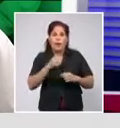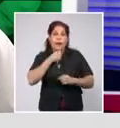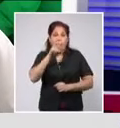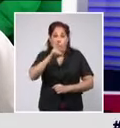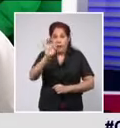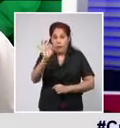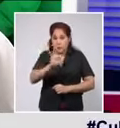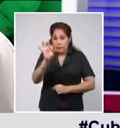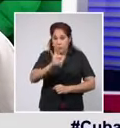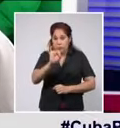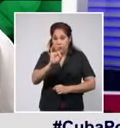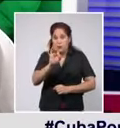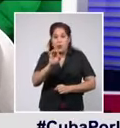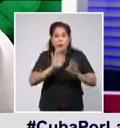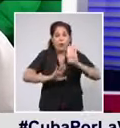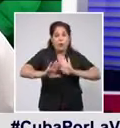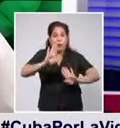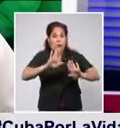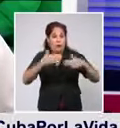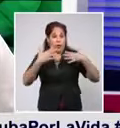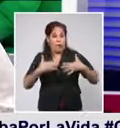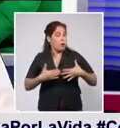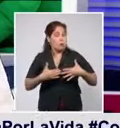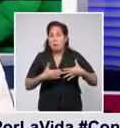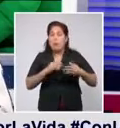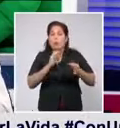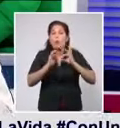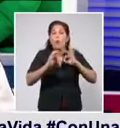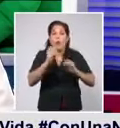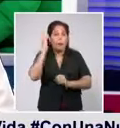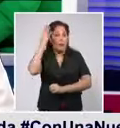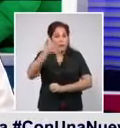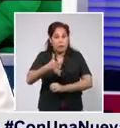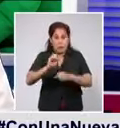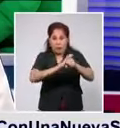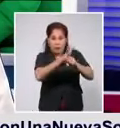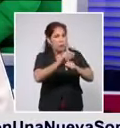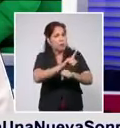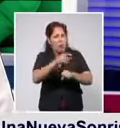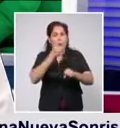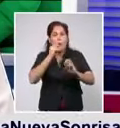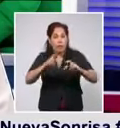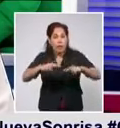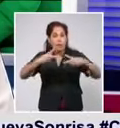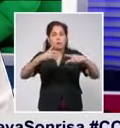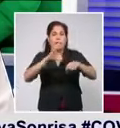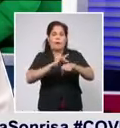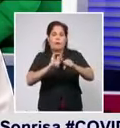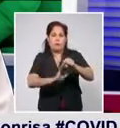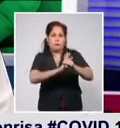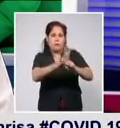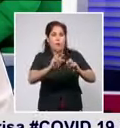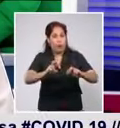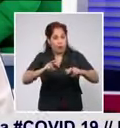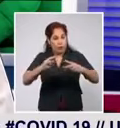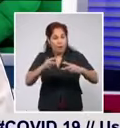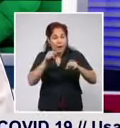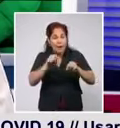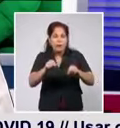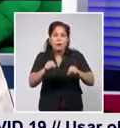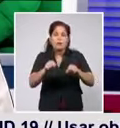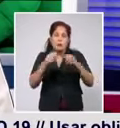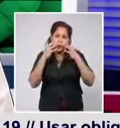dejan inmunidad después como para protegerlo de volver a adquirir esta enfermedad. Y esas son las razones